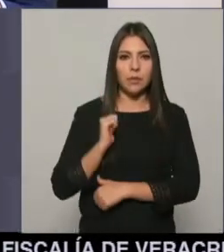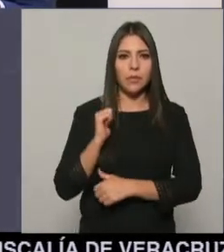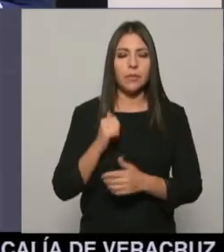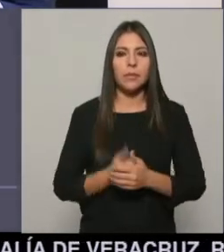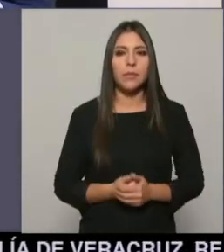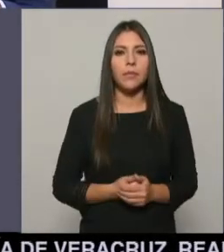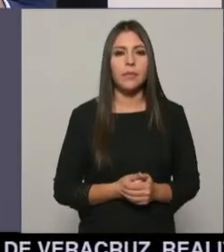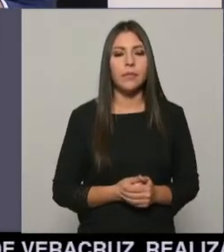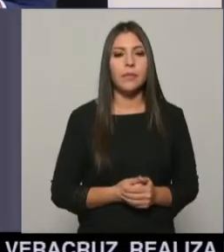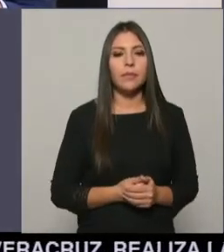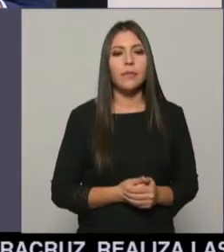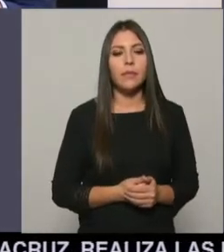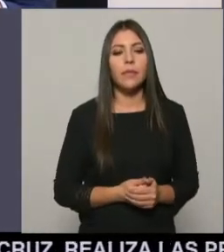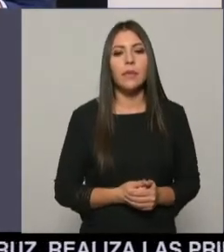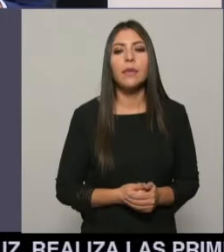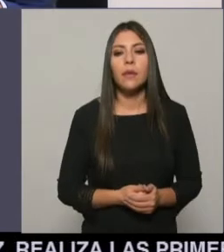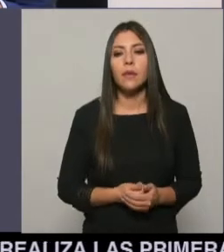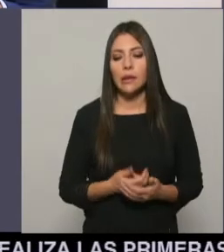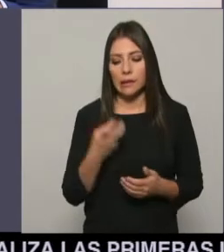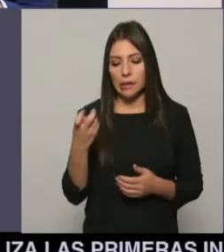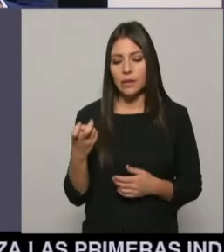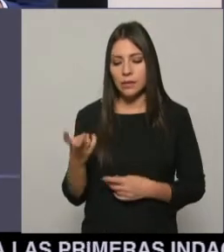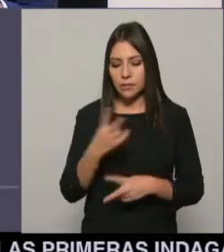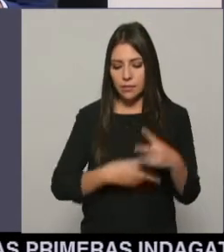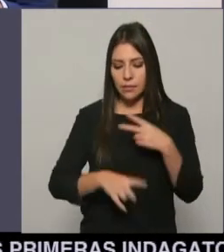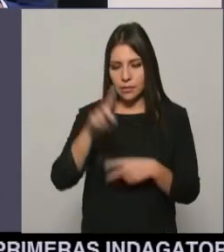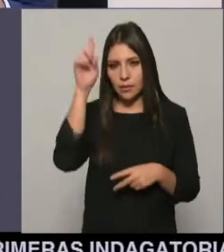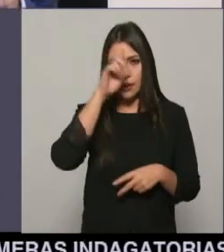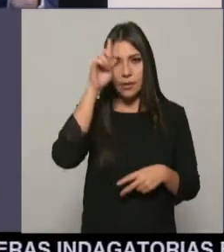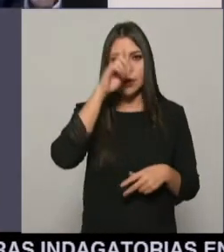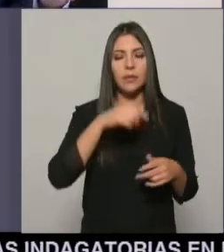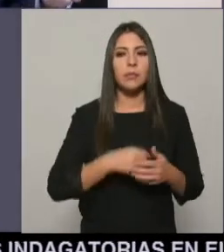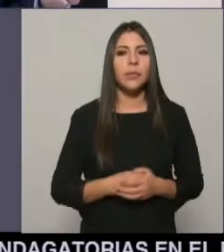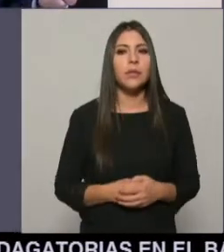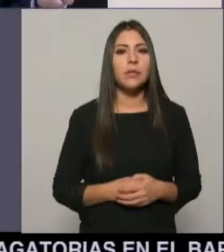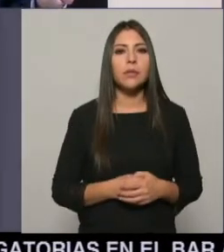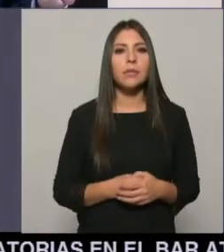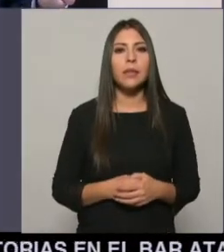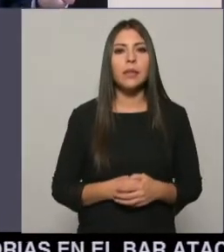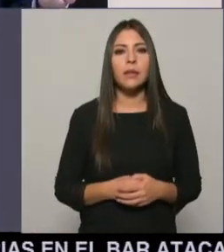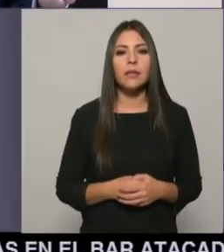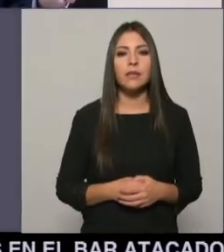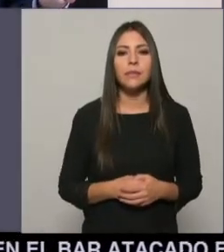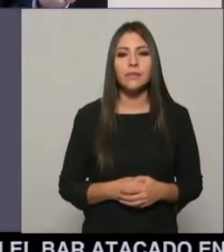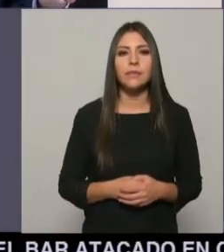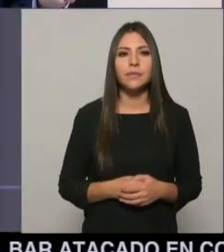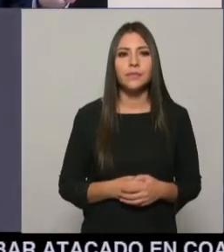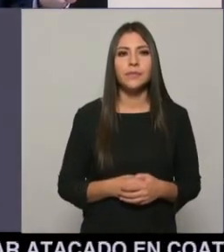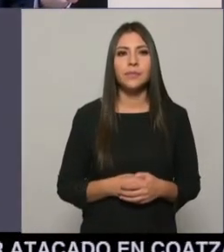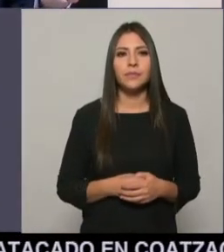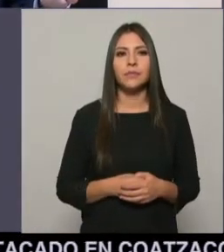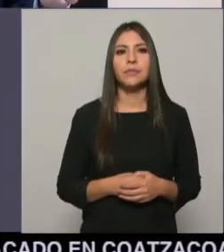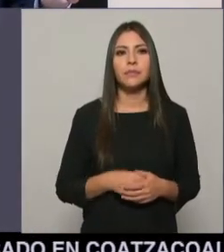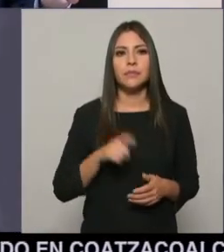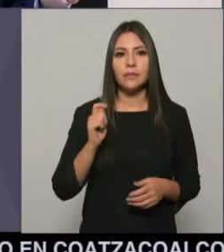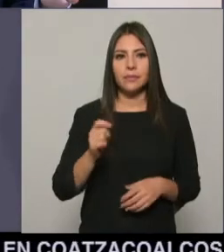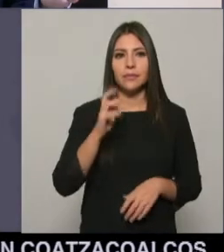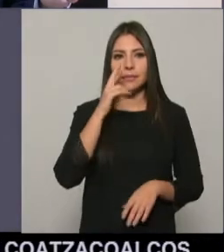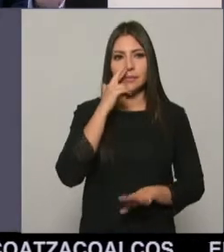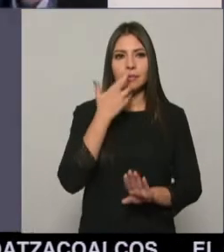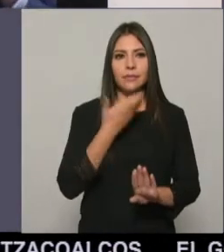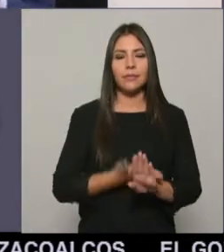ese sentido viene esa recomendación, ¿no? Debe de ser una responsabilidad compartida entre los padres de